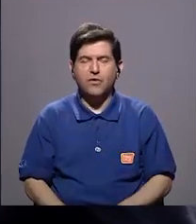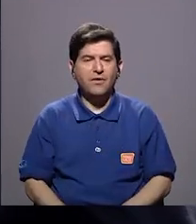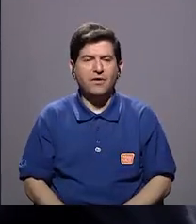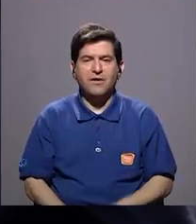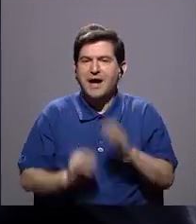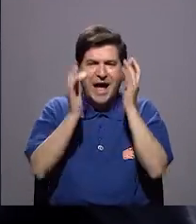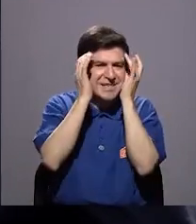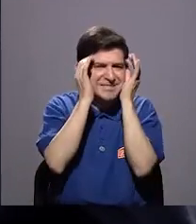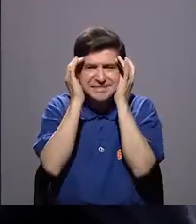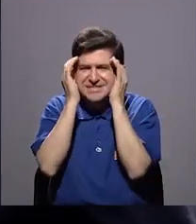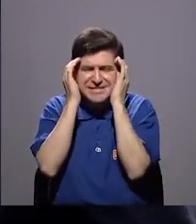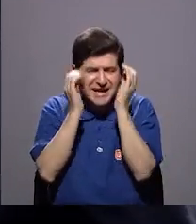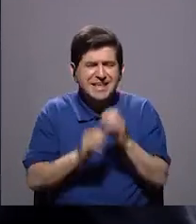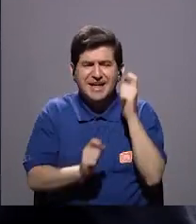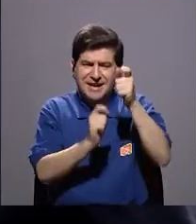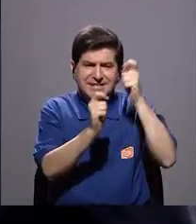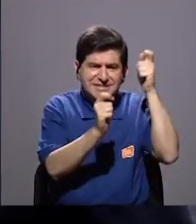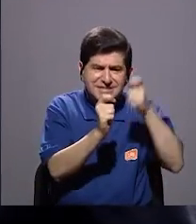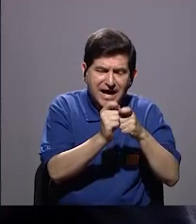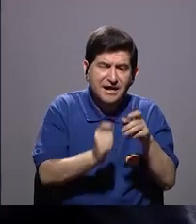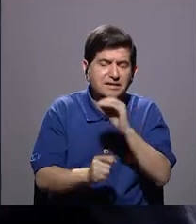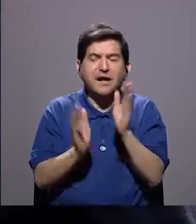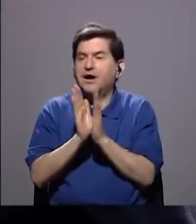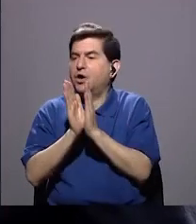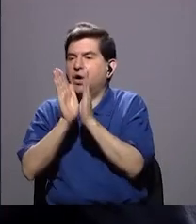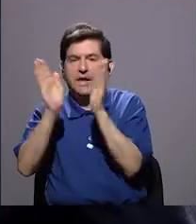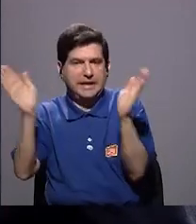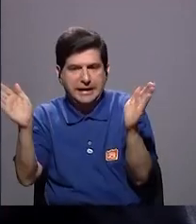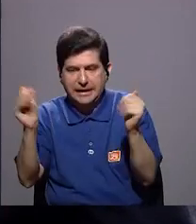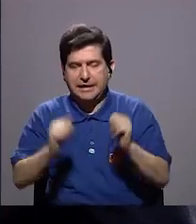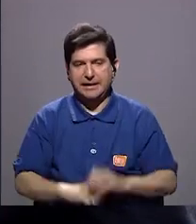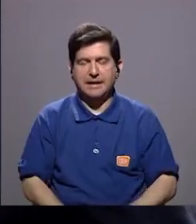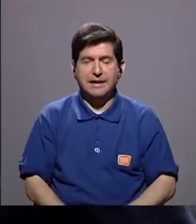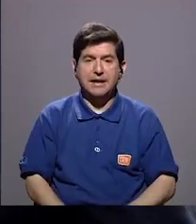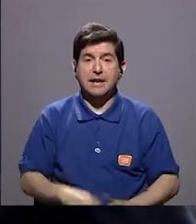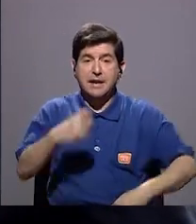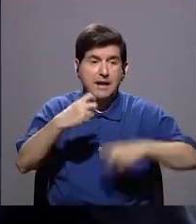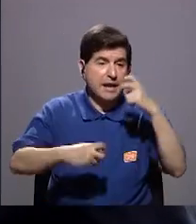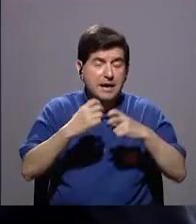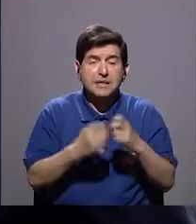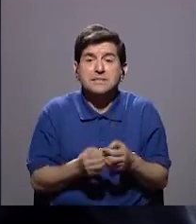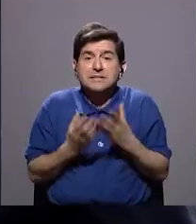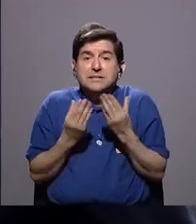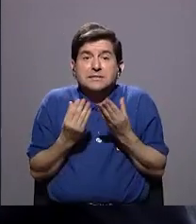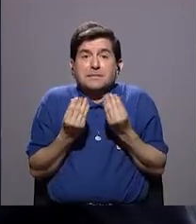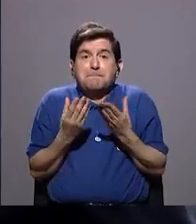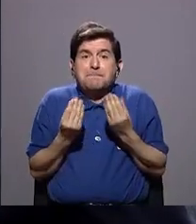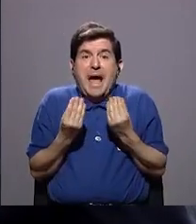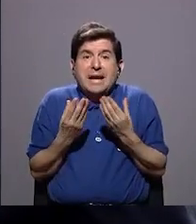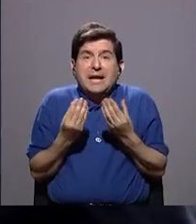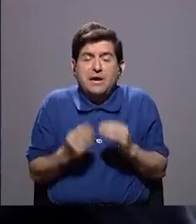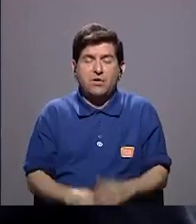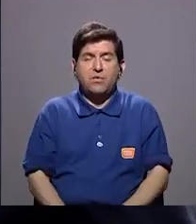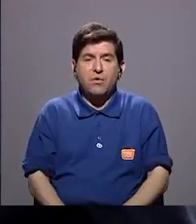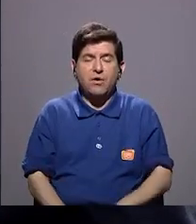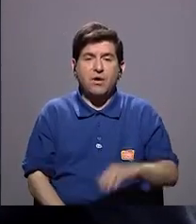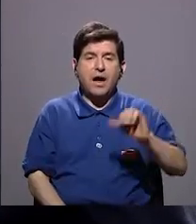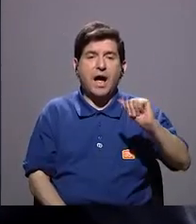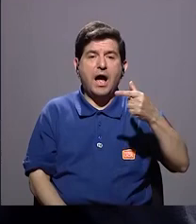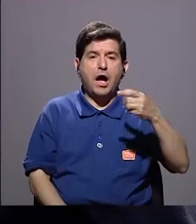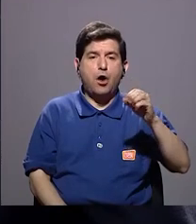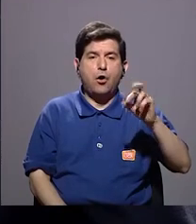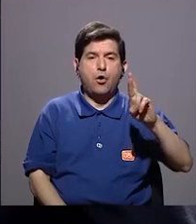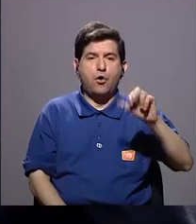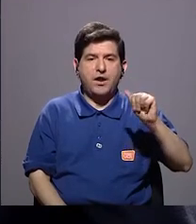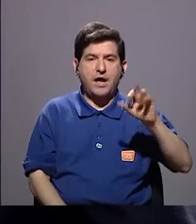Ansiedad, vamos a tener ansiedad específica, ansiedad generalizada, crisis de pánico, agorafobia, o sea,